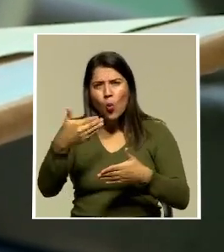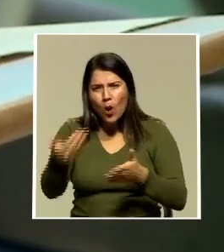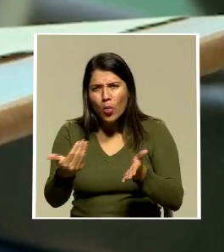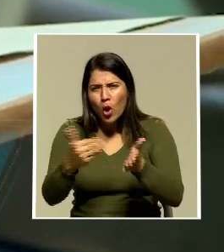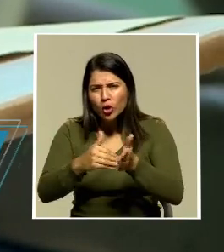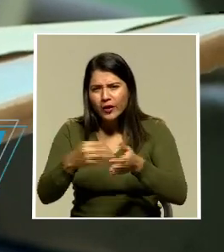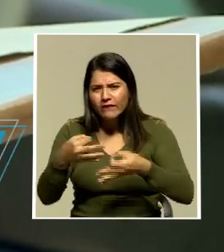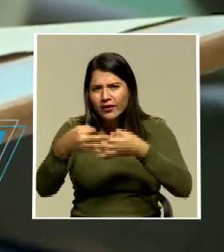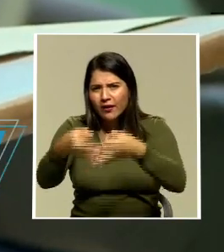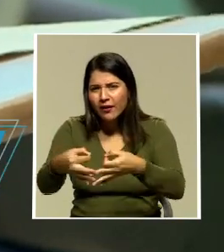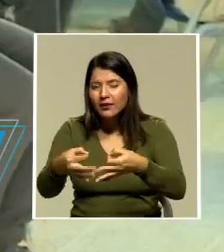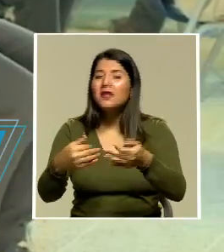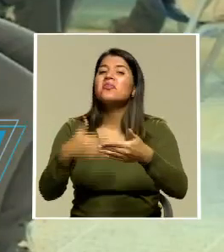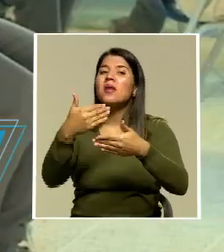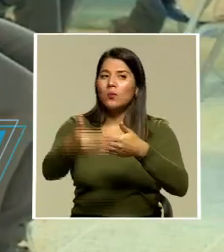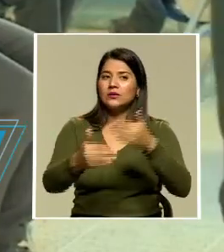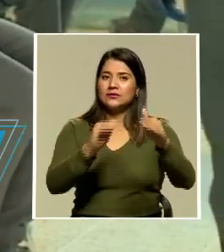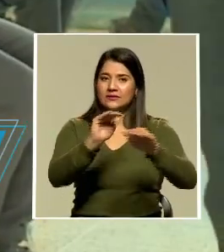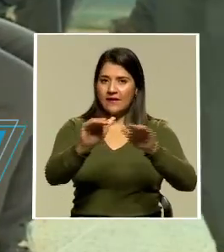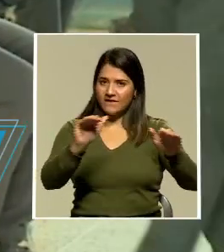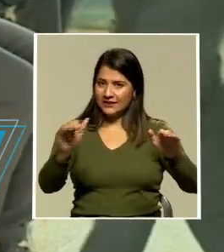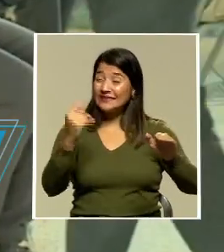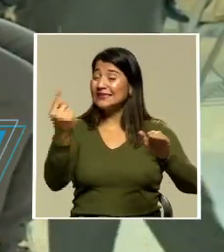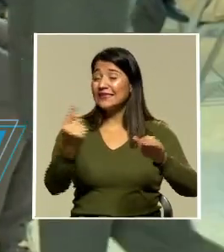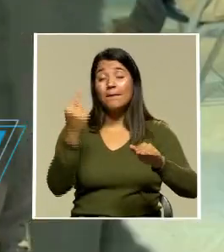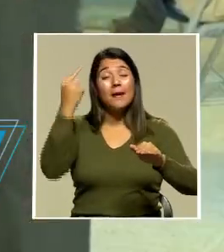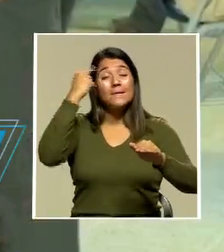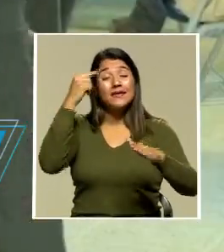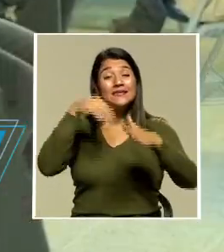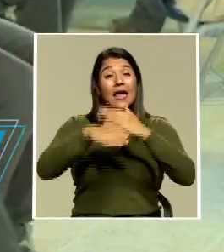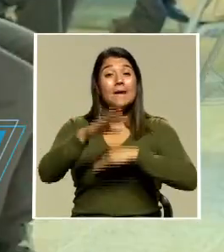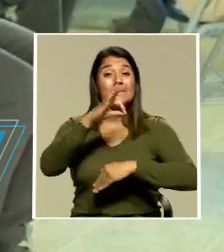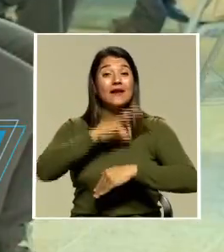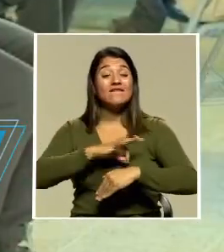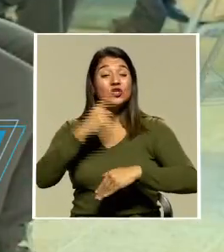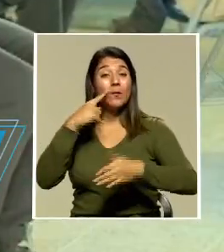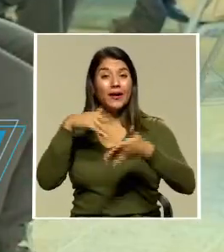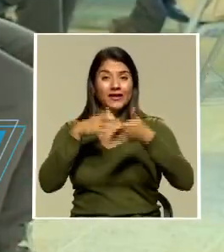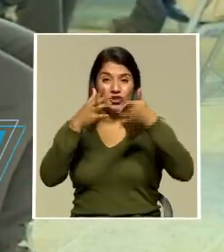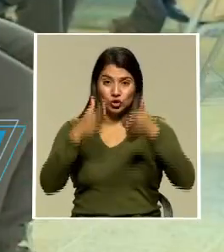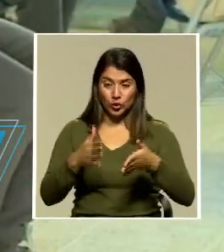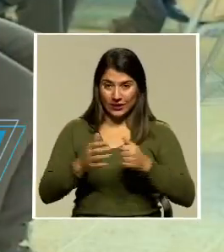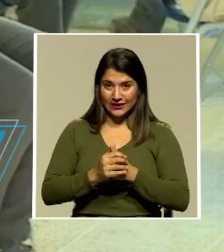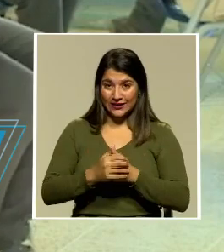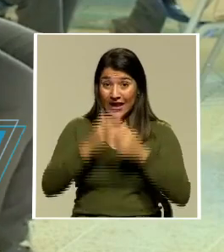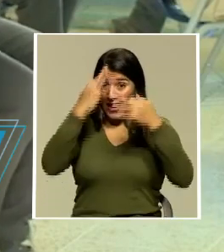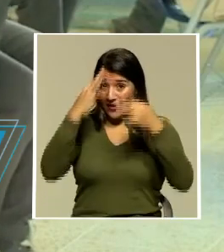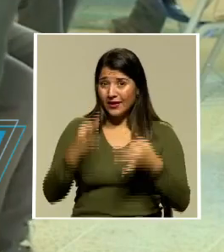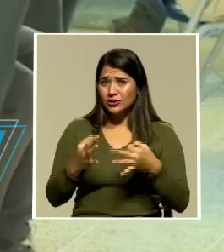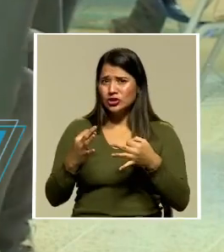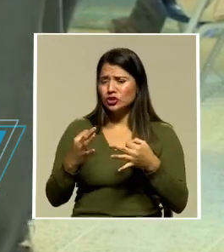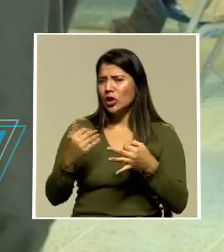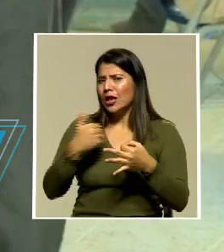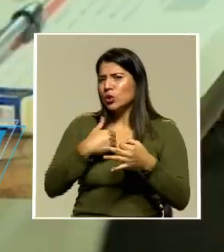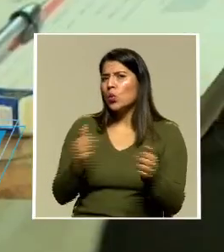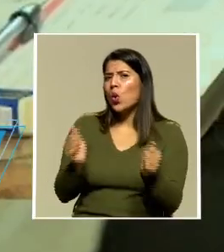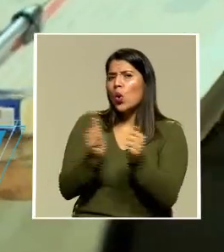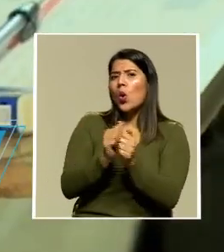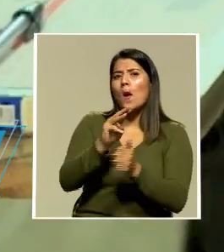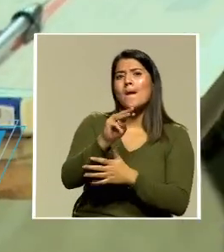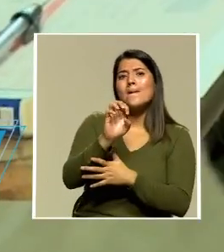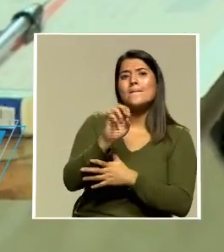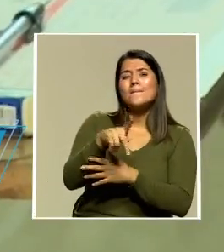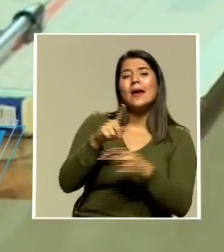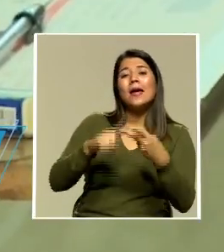de forma oportuna, siempre pensando en el bienestar superior de los estudiantes. La decisión se tomó en conjunto entre el MEP y el